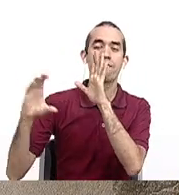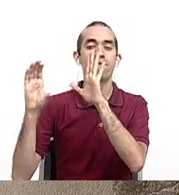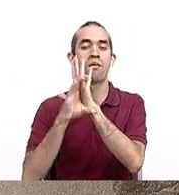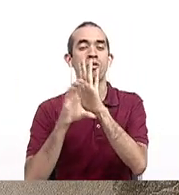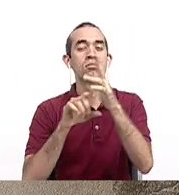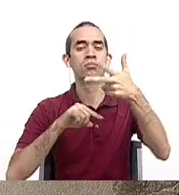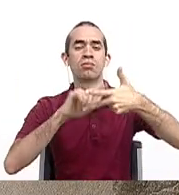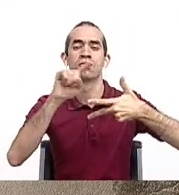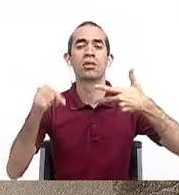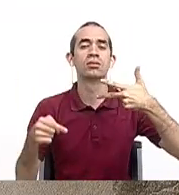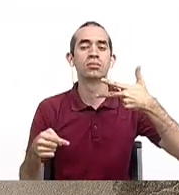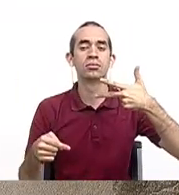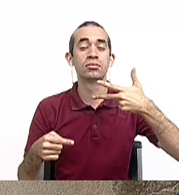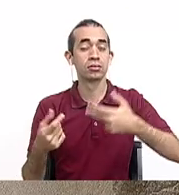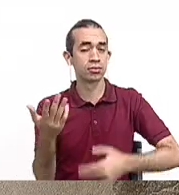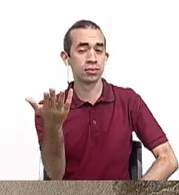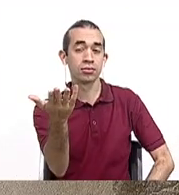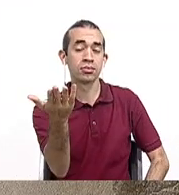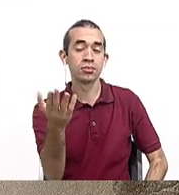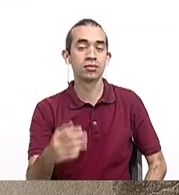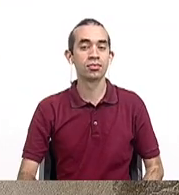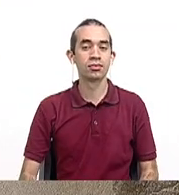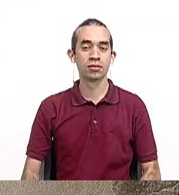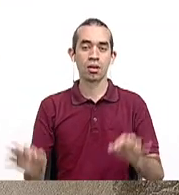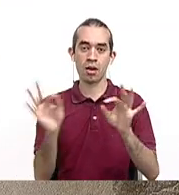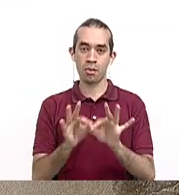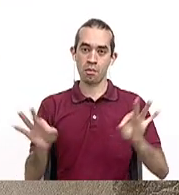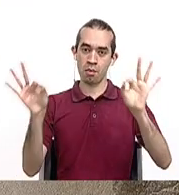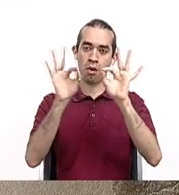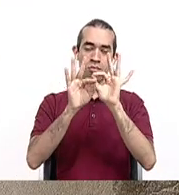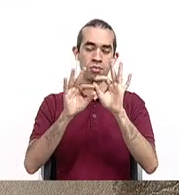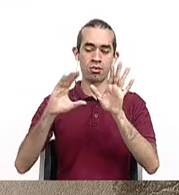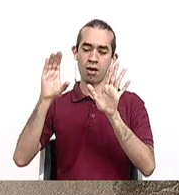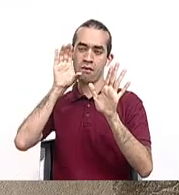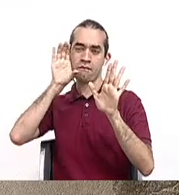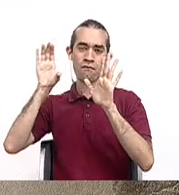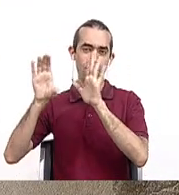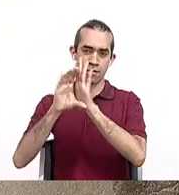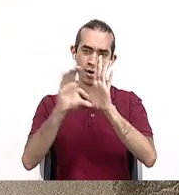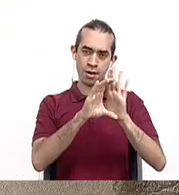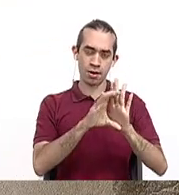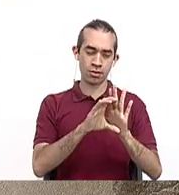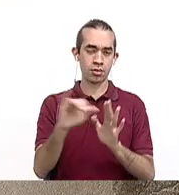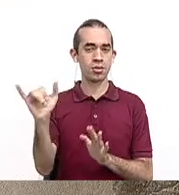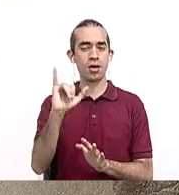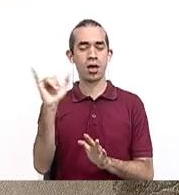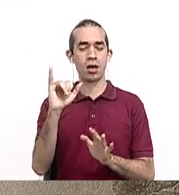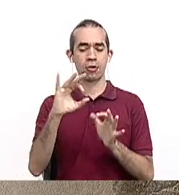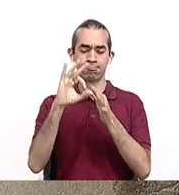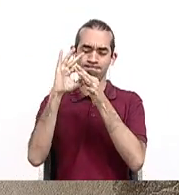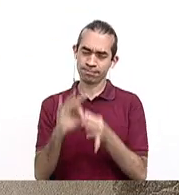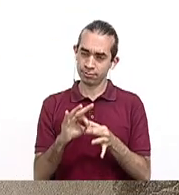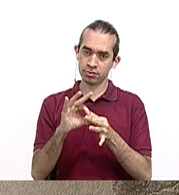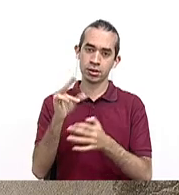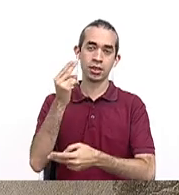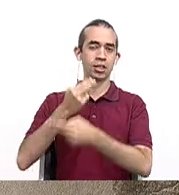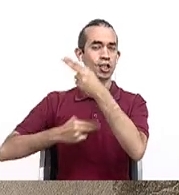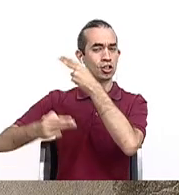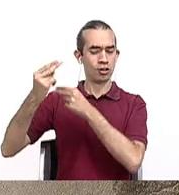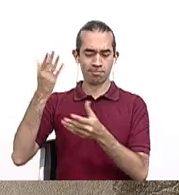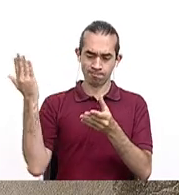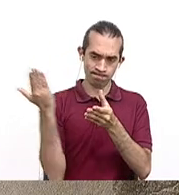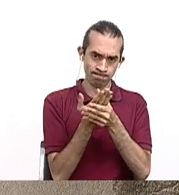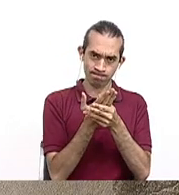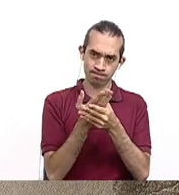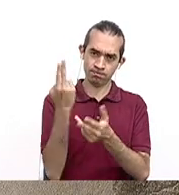lo decimos porque es muy importante también porque las fotografías realmente representan nuestra historia y son un documento histórico